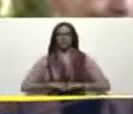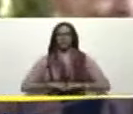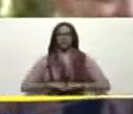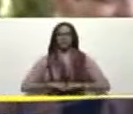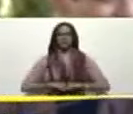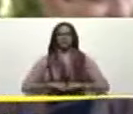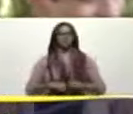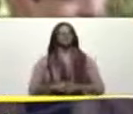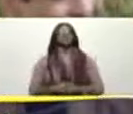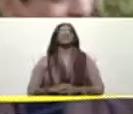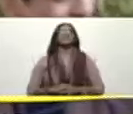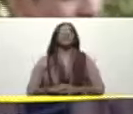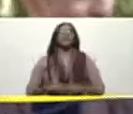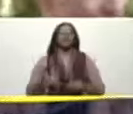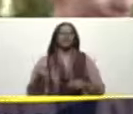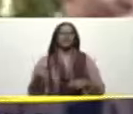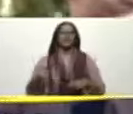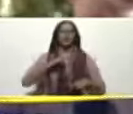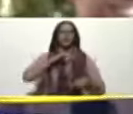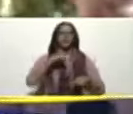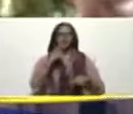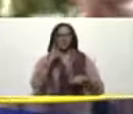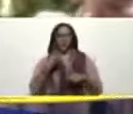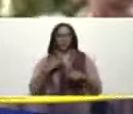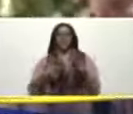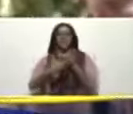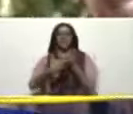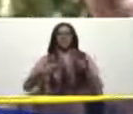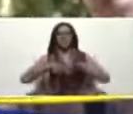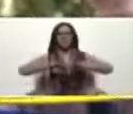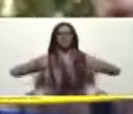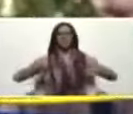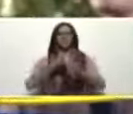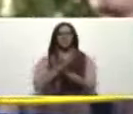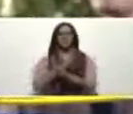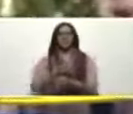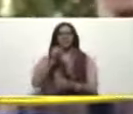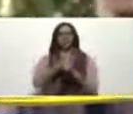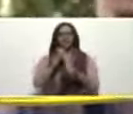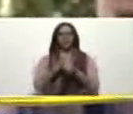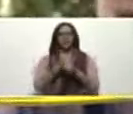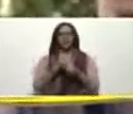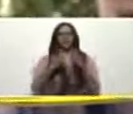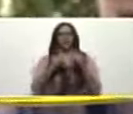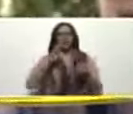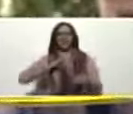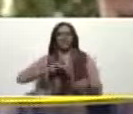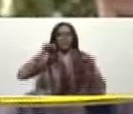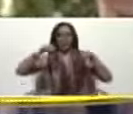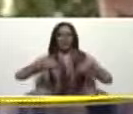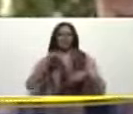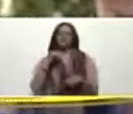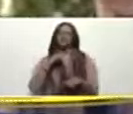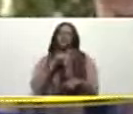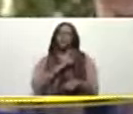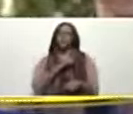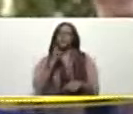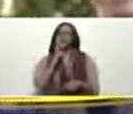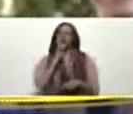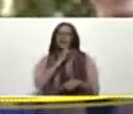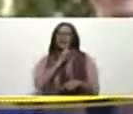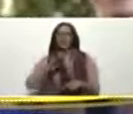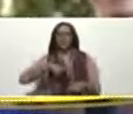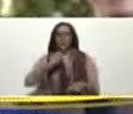de las cuales no salimos ilesa es la división sexual del trabajo. Creo que todas las que estamos acá, que somos madres, podemos decir